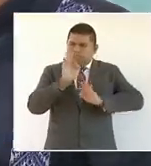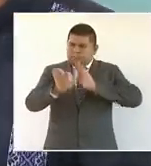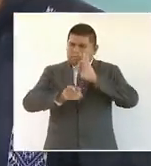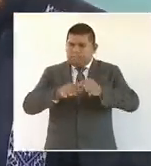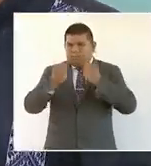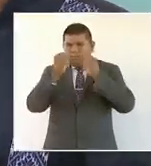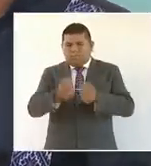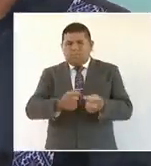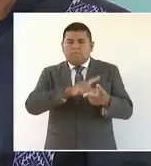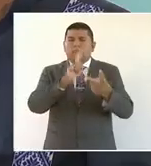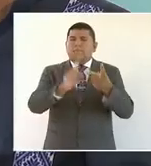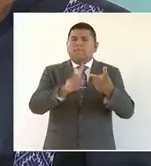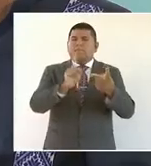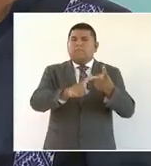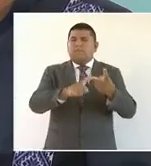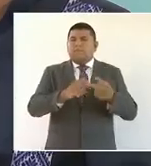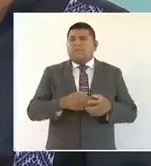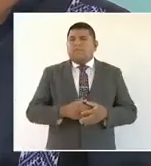Y lo segundo,